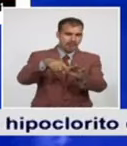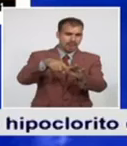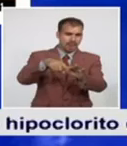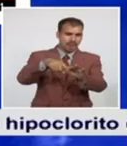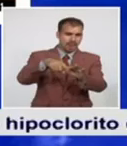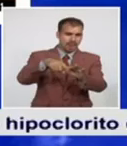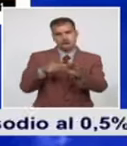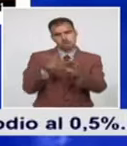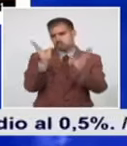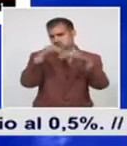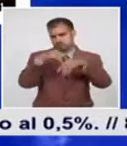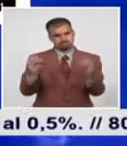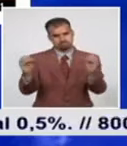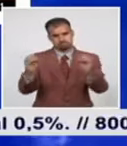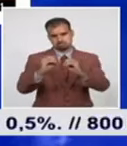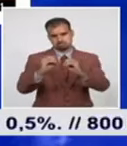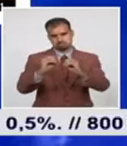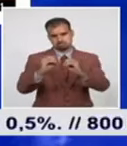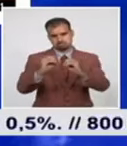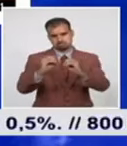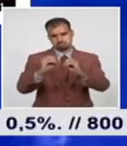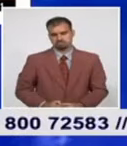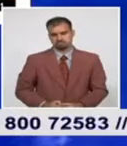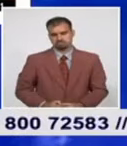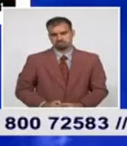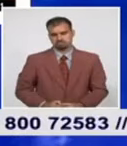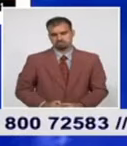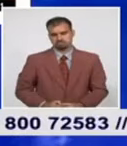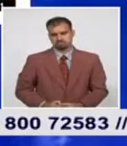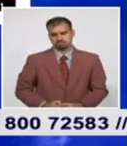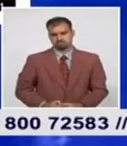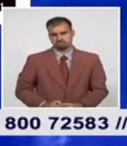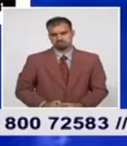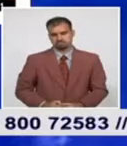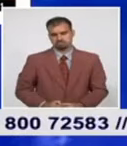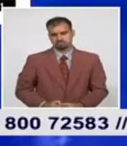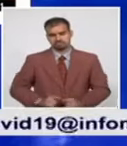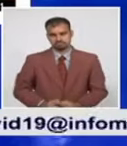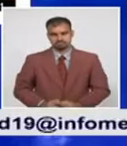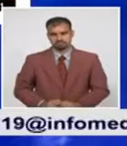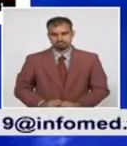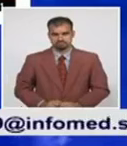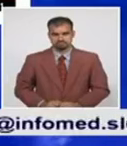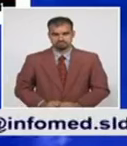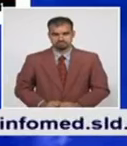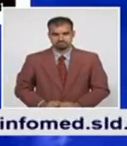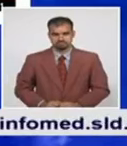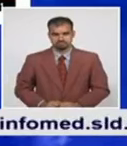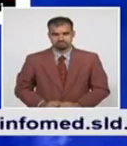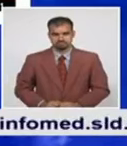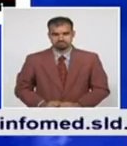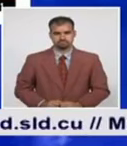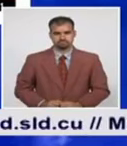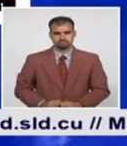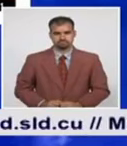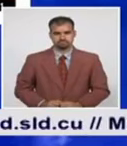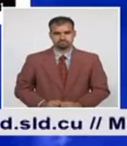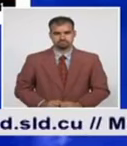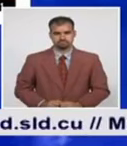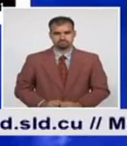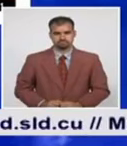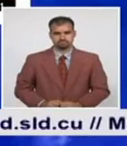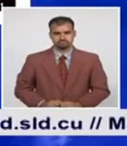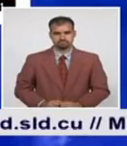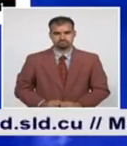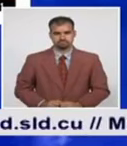0%. No se diagnosticó ningún caso nuevamente en este territorio. De los 915 casos